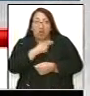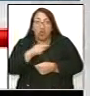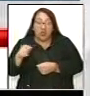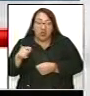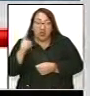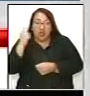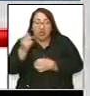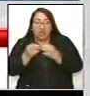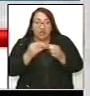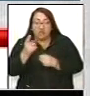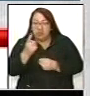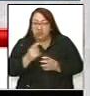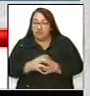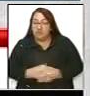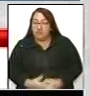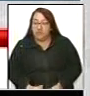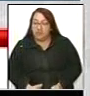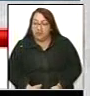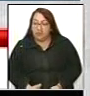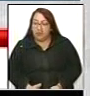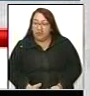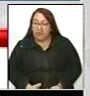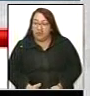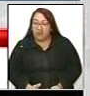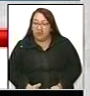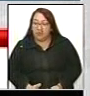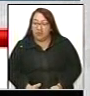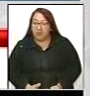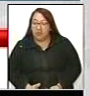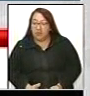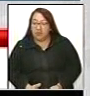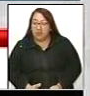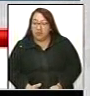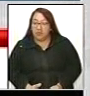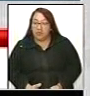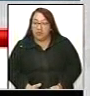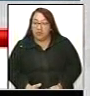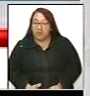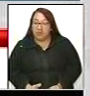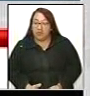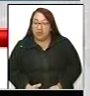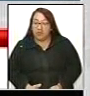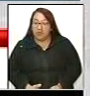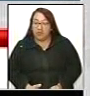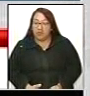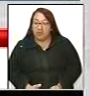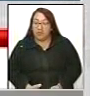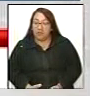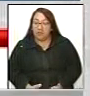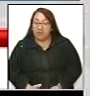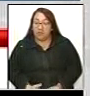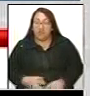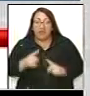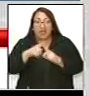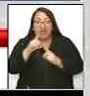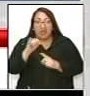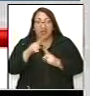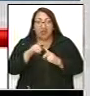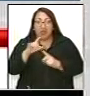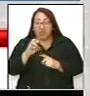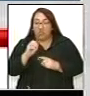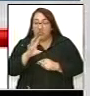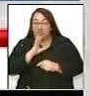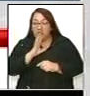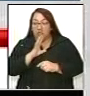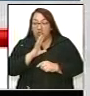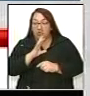Solamente para señalar una situación, presidente. En el texto que estamos viendo, dice título, ¿no es cierto? Está hablando de